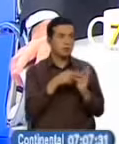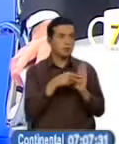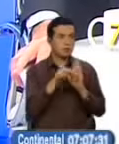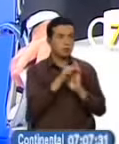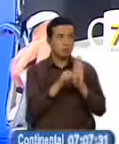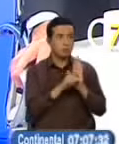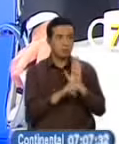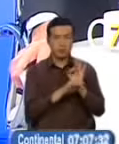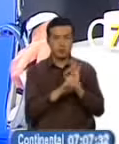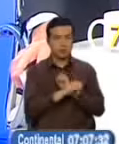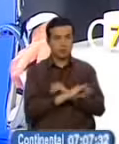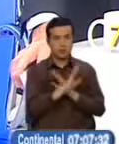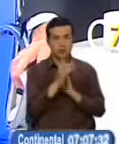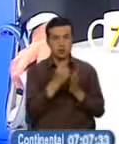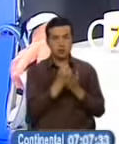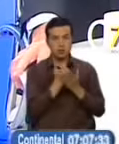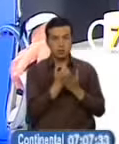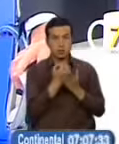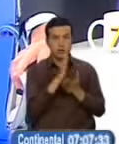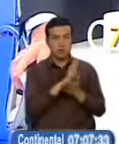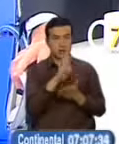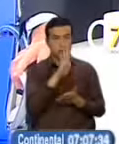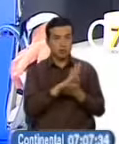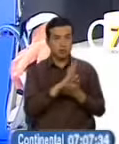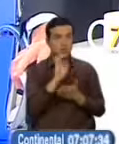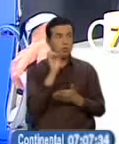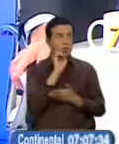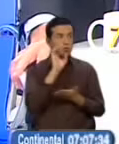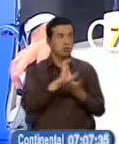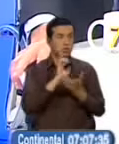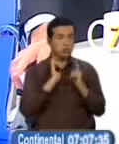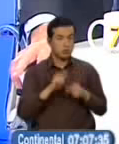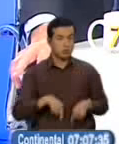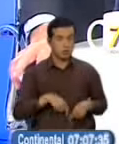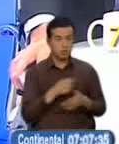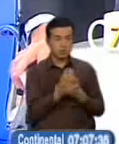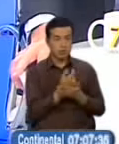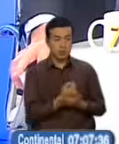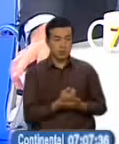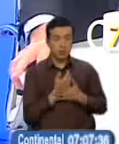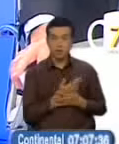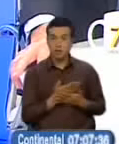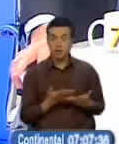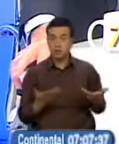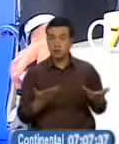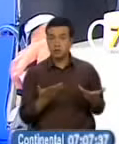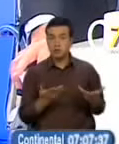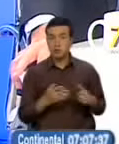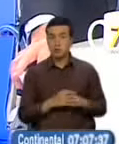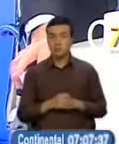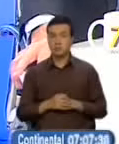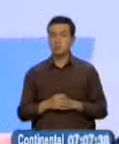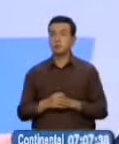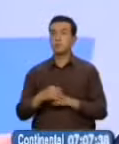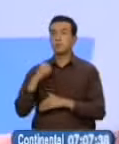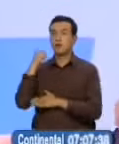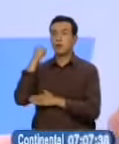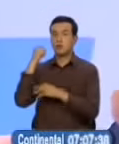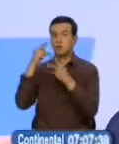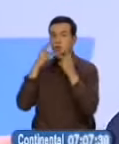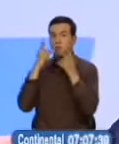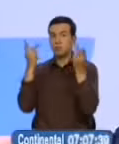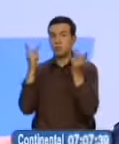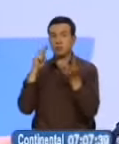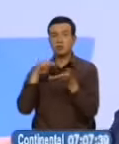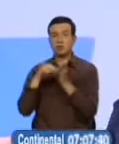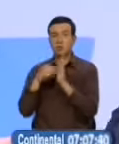norma expresa que excluye a las escuelas y o centros de salud de esas categorías. En derecho público se